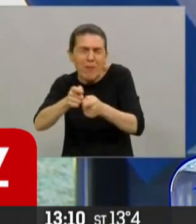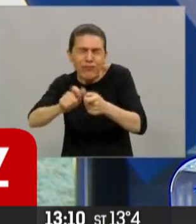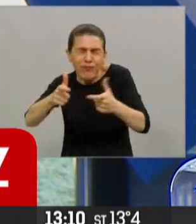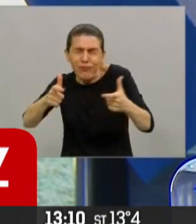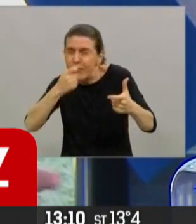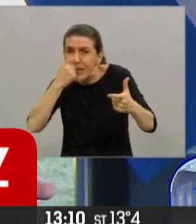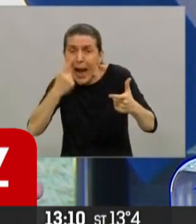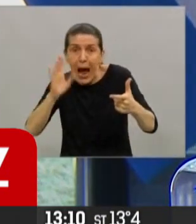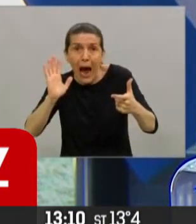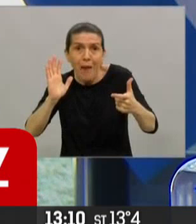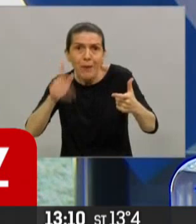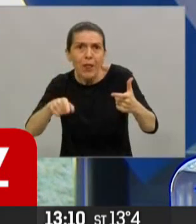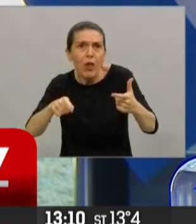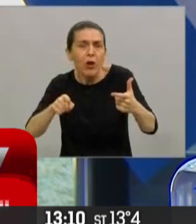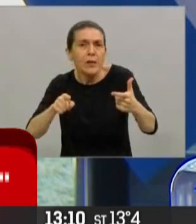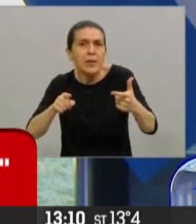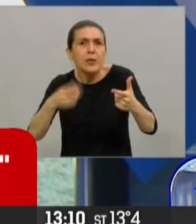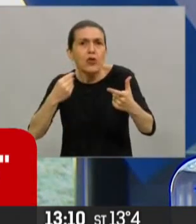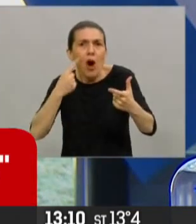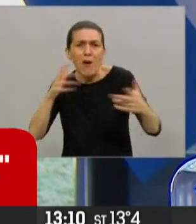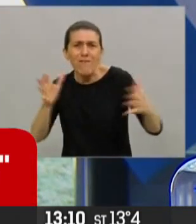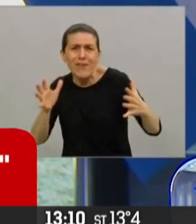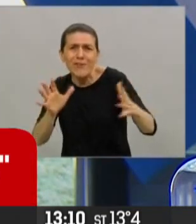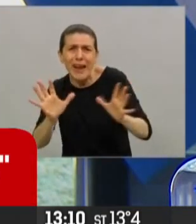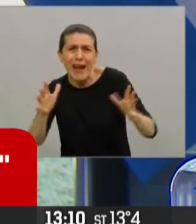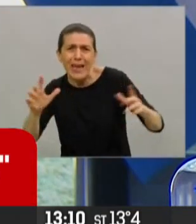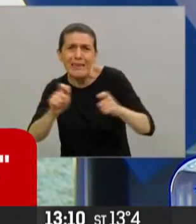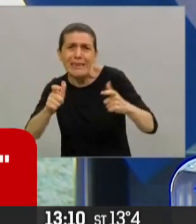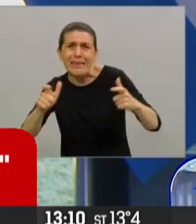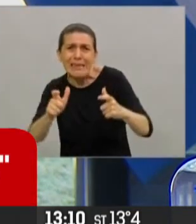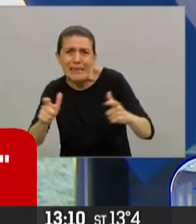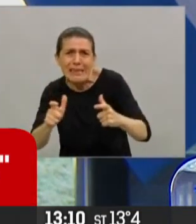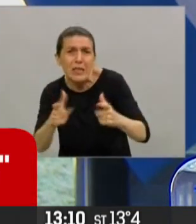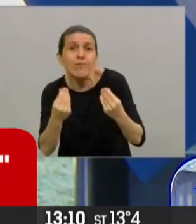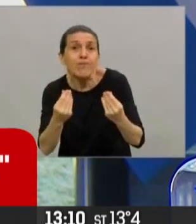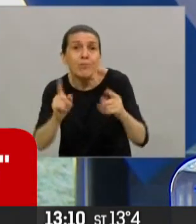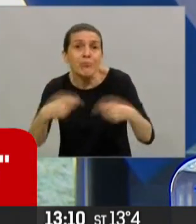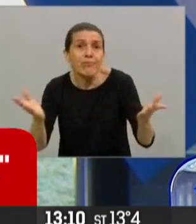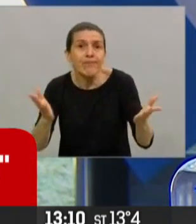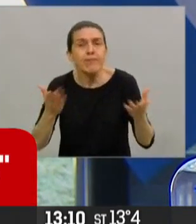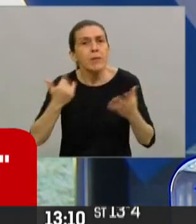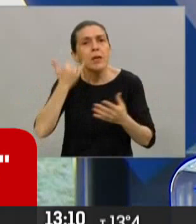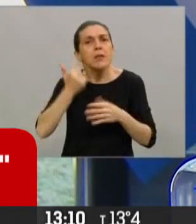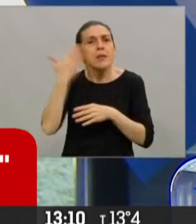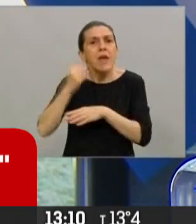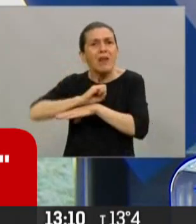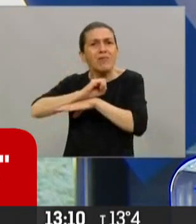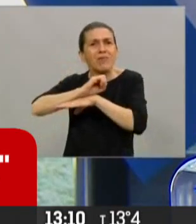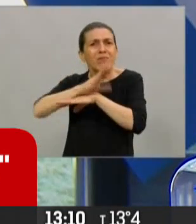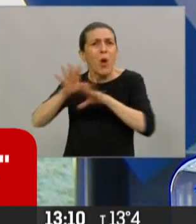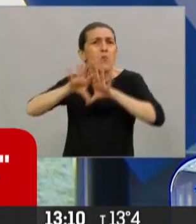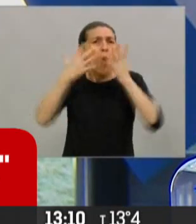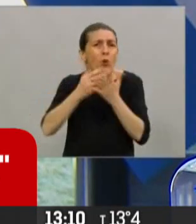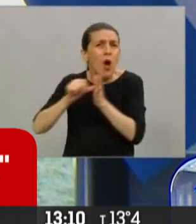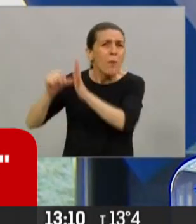asombra y que no podemos acotar. Sabemos que la pandemia se ha llevado casi